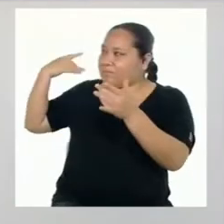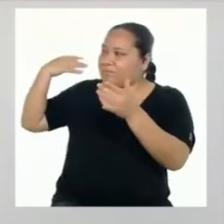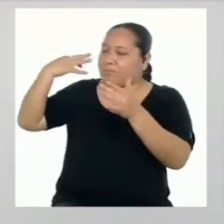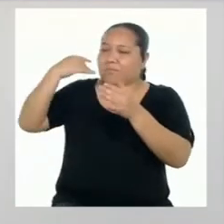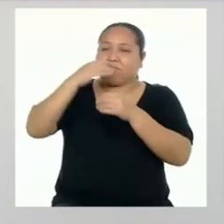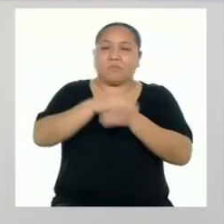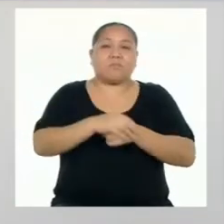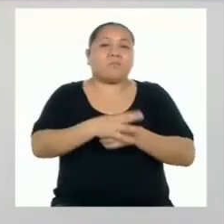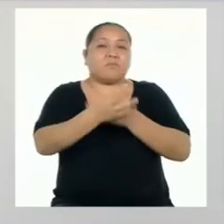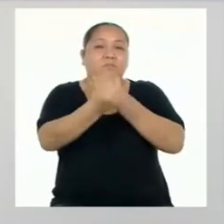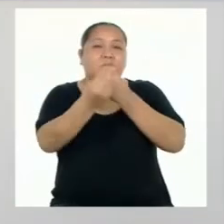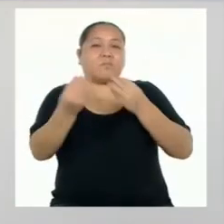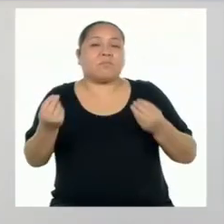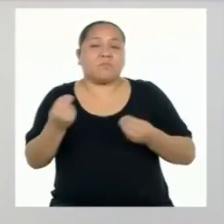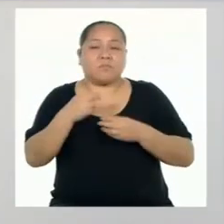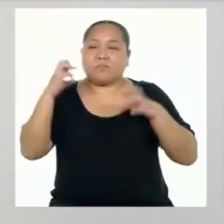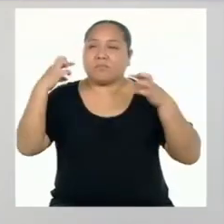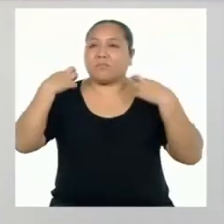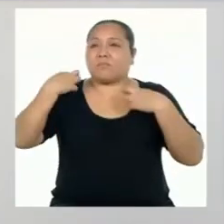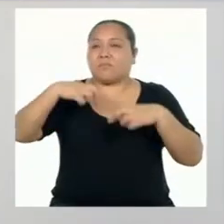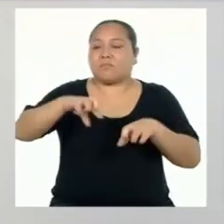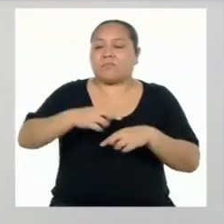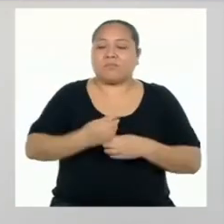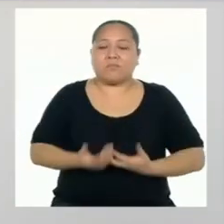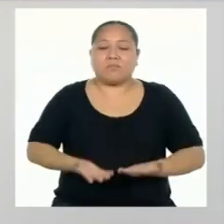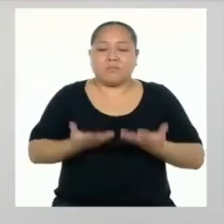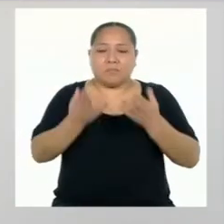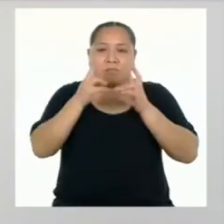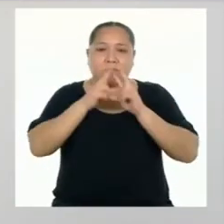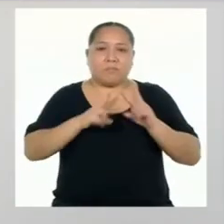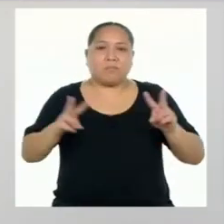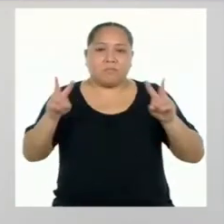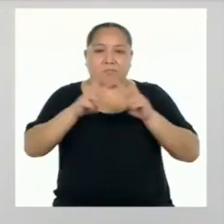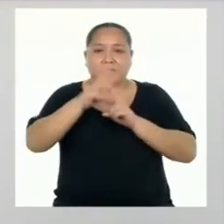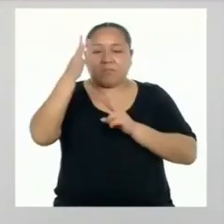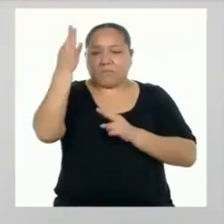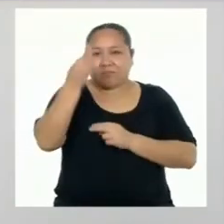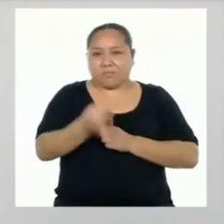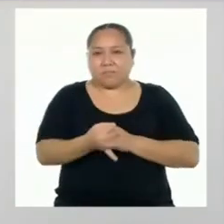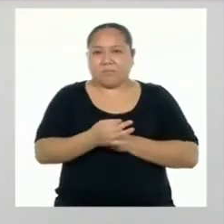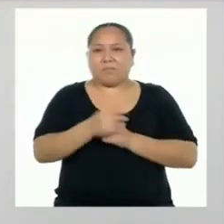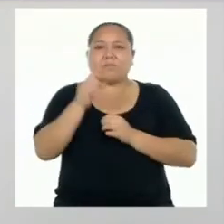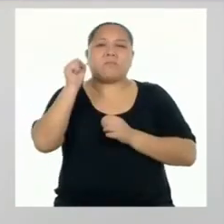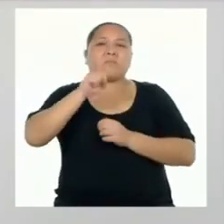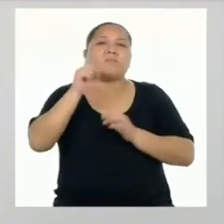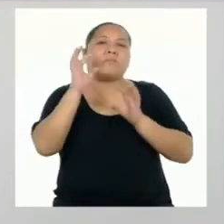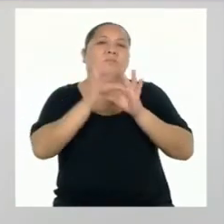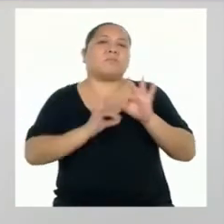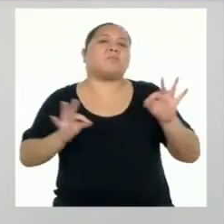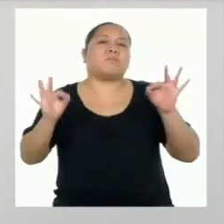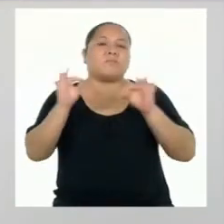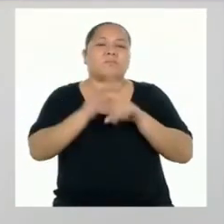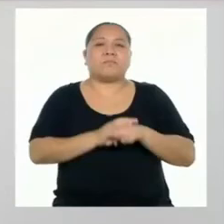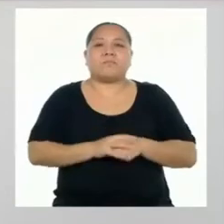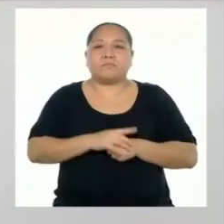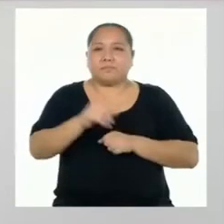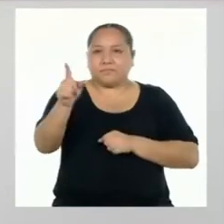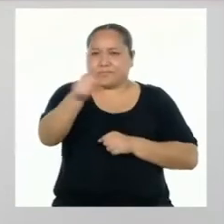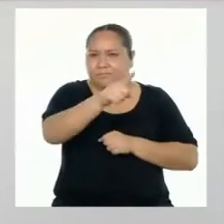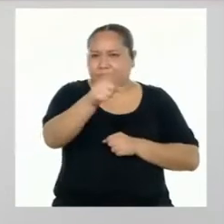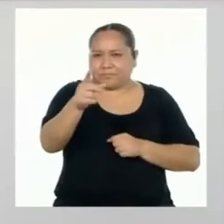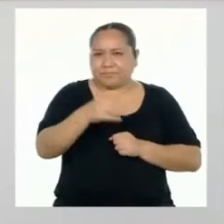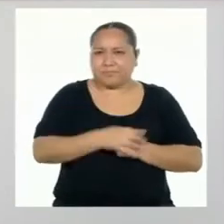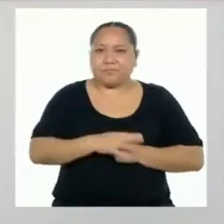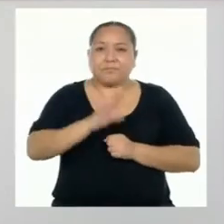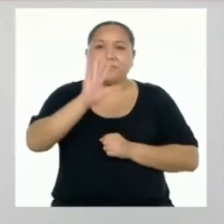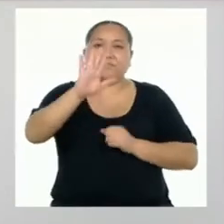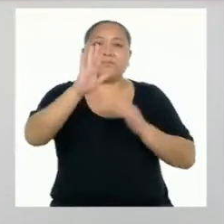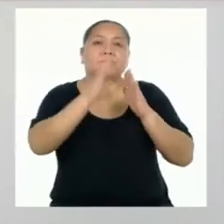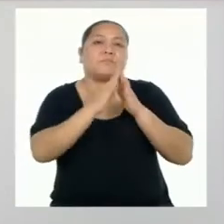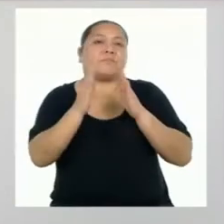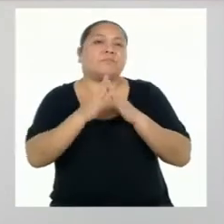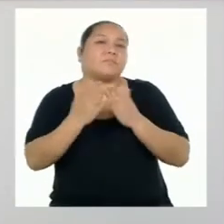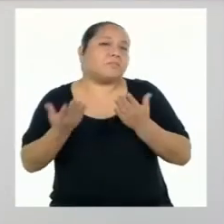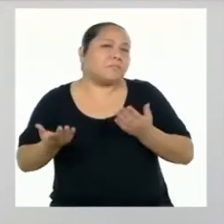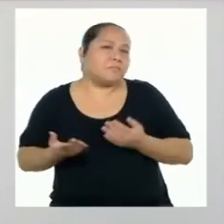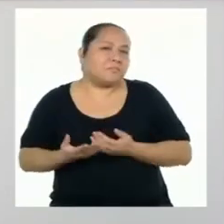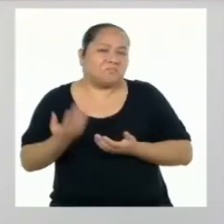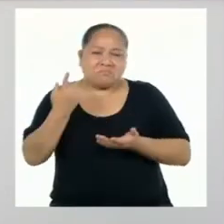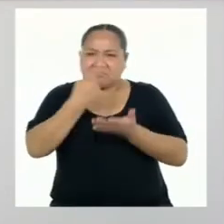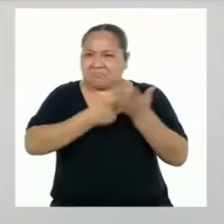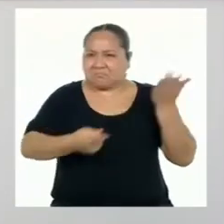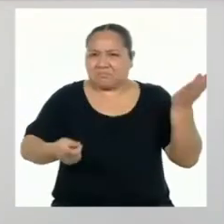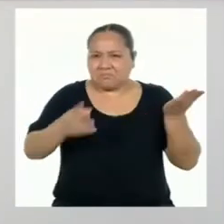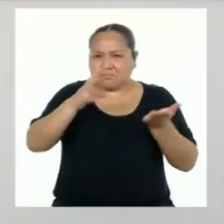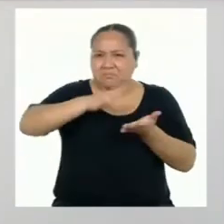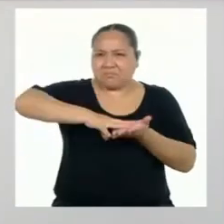A muchos nos ha permitido valorar lo que es realmente importante. Y ustedes, en sus casas, ¿qué